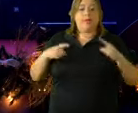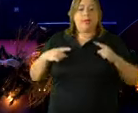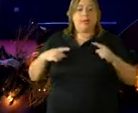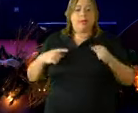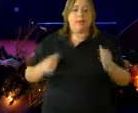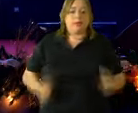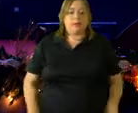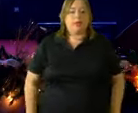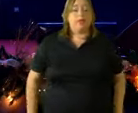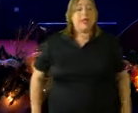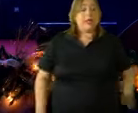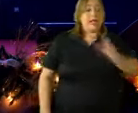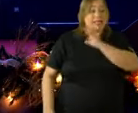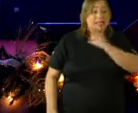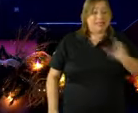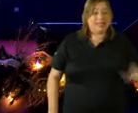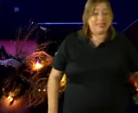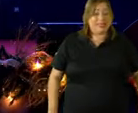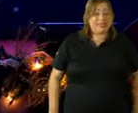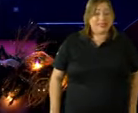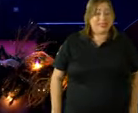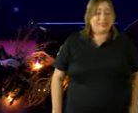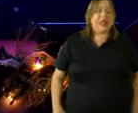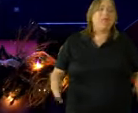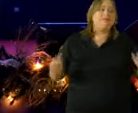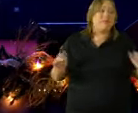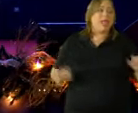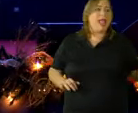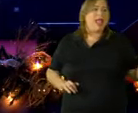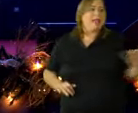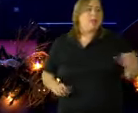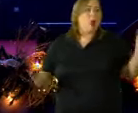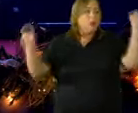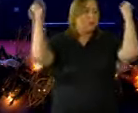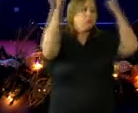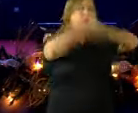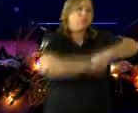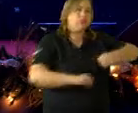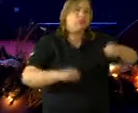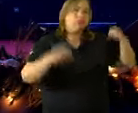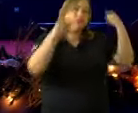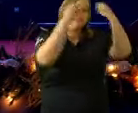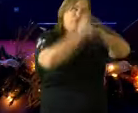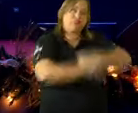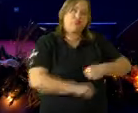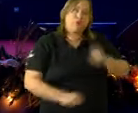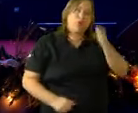el cristianismo es una lucha, una batalla de fe todos los días.